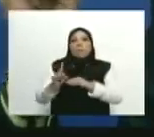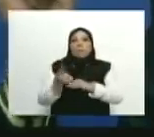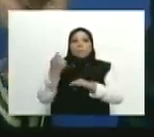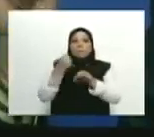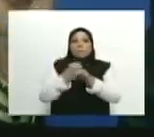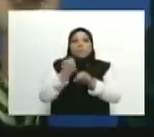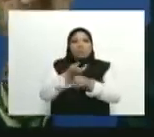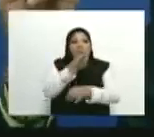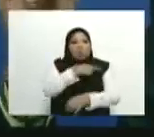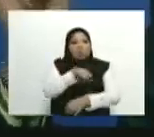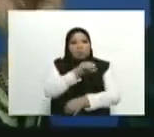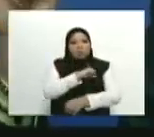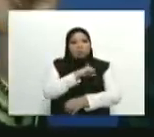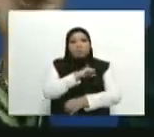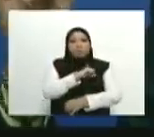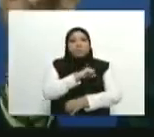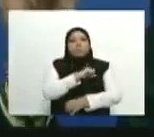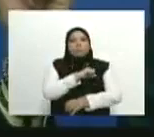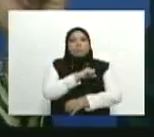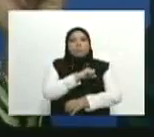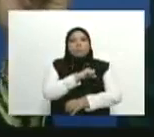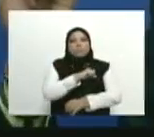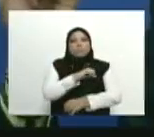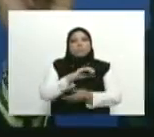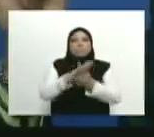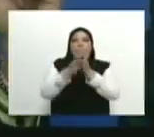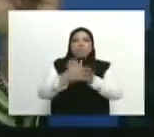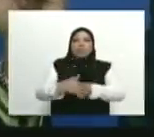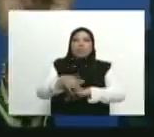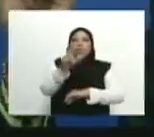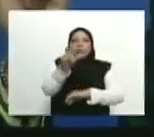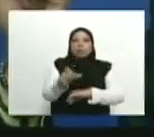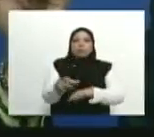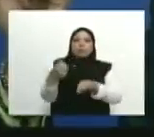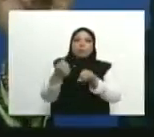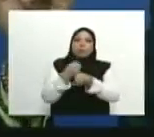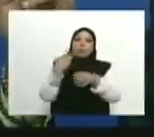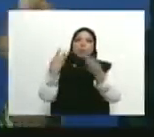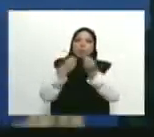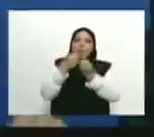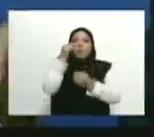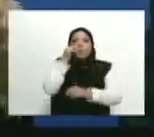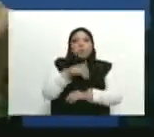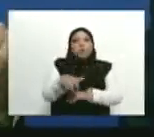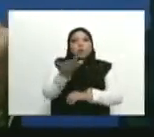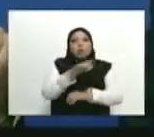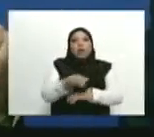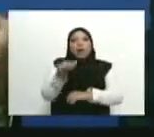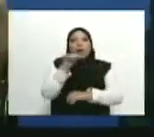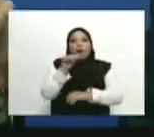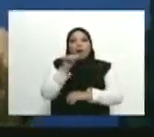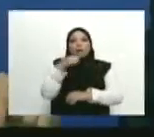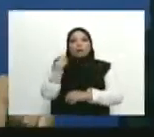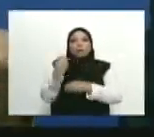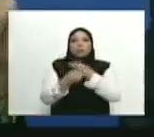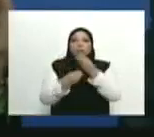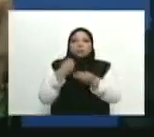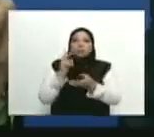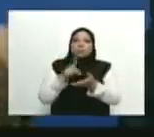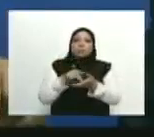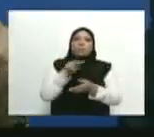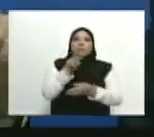los españoles y por ahí fueron revocados por Nigales y un conjunto de pueblos de agua. Y es el omega porque